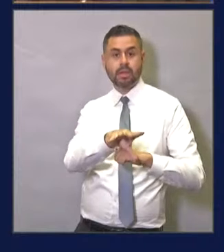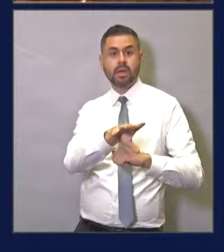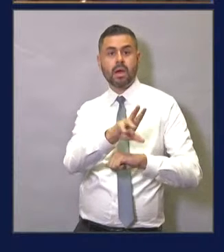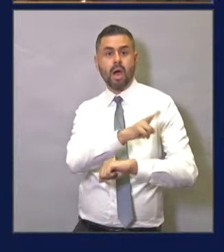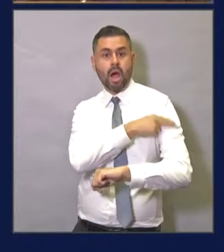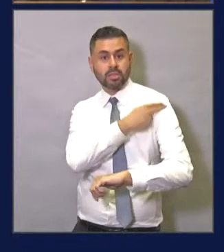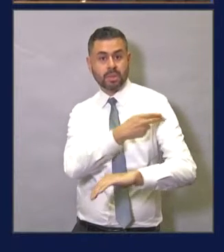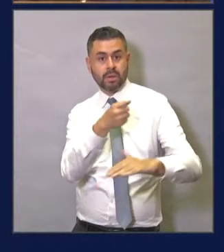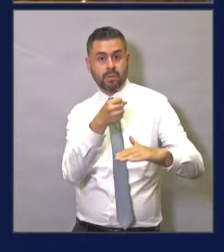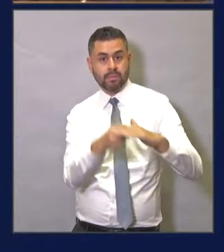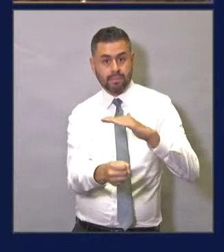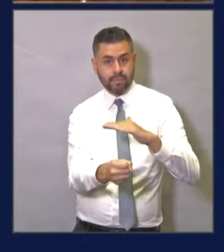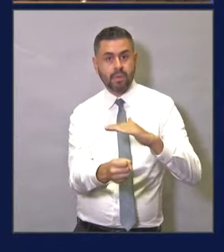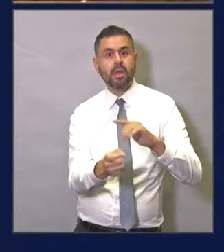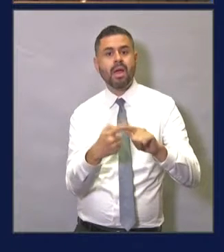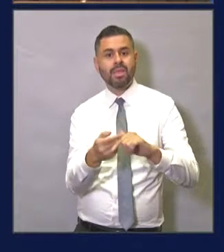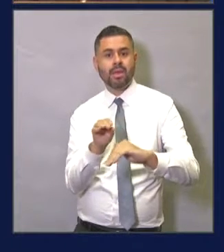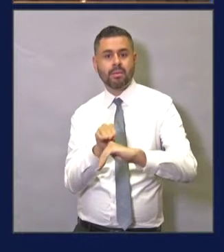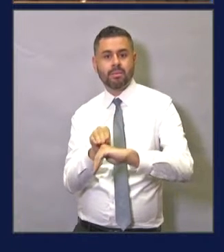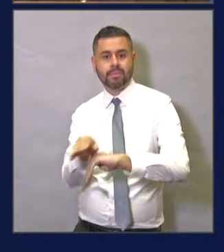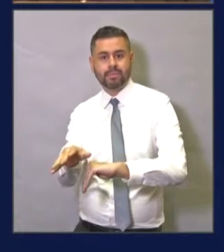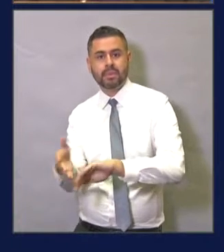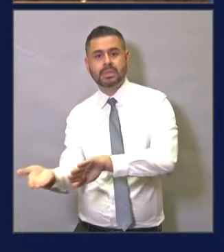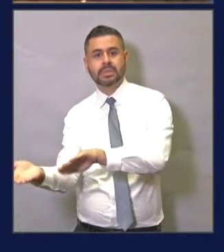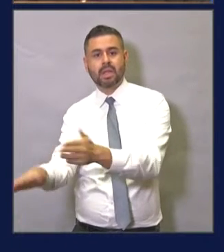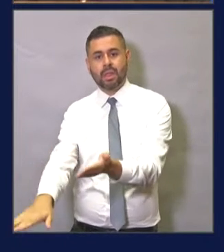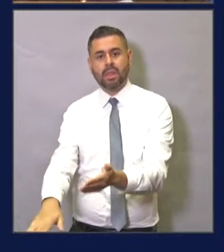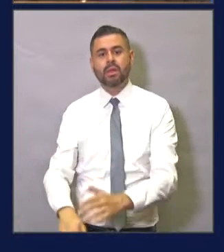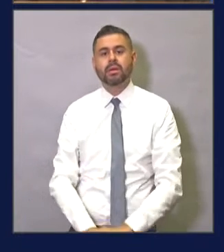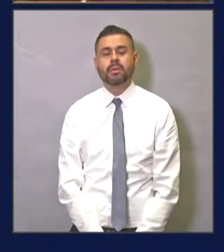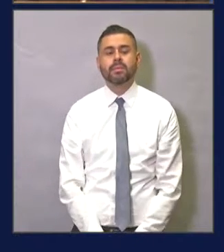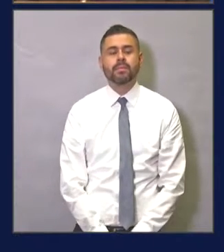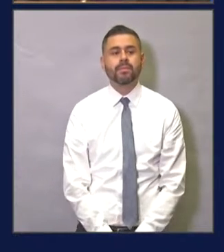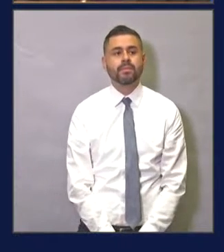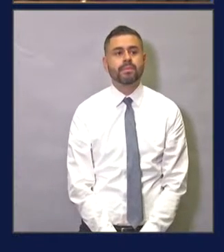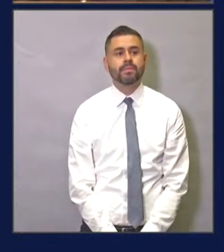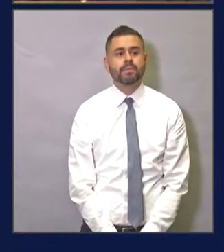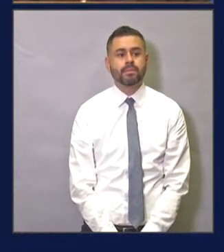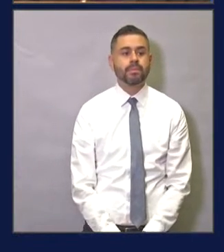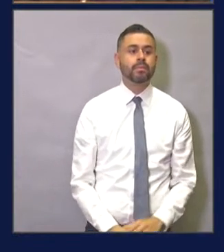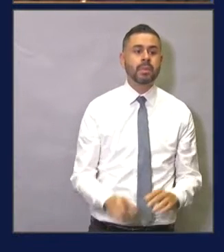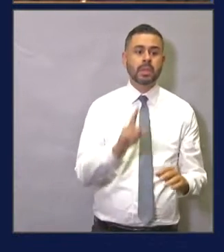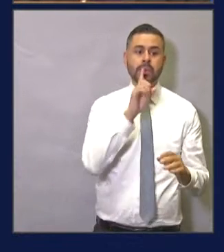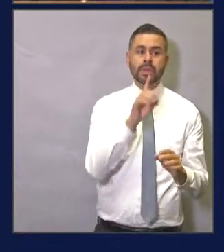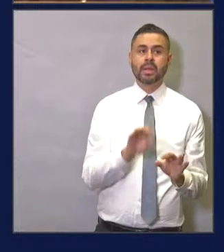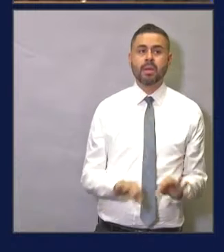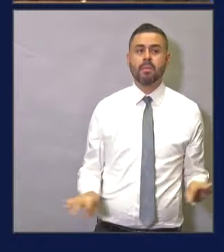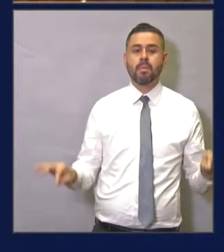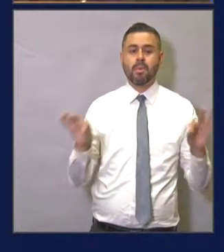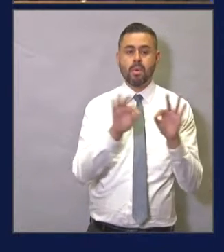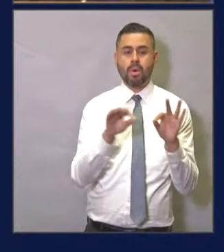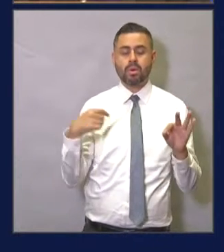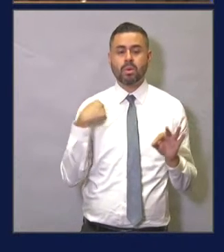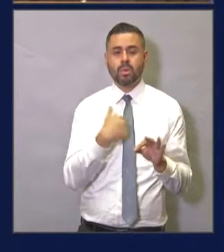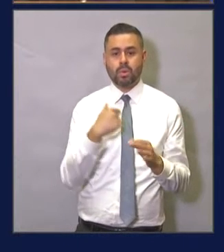hospitalizaciones y a la vez se incrementan los fallecimientos. Es importante notar en este gráfico